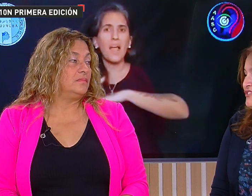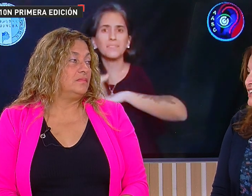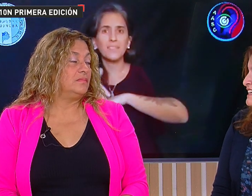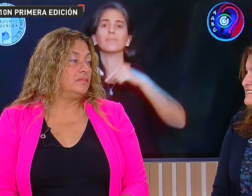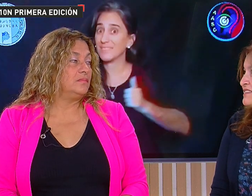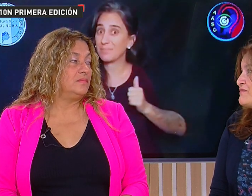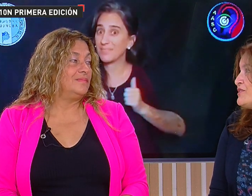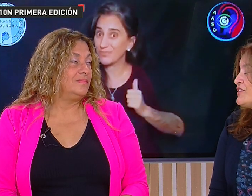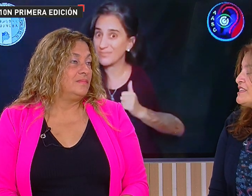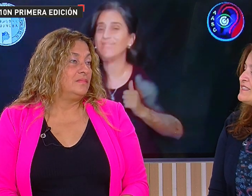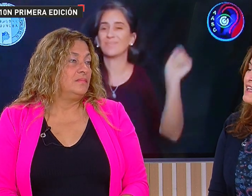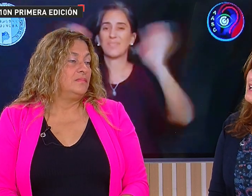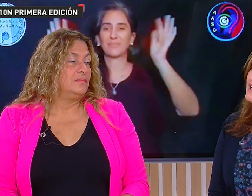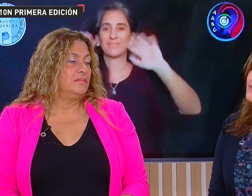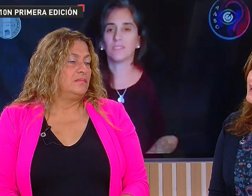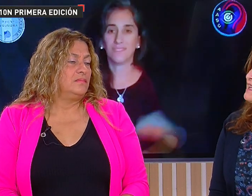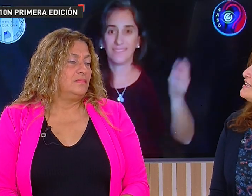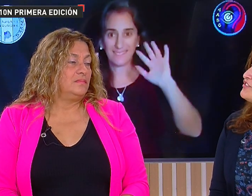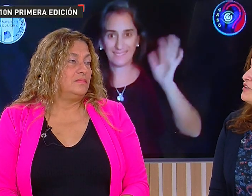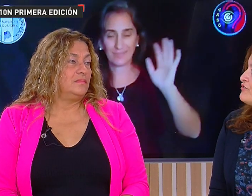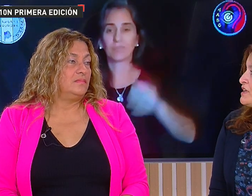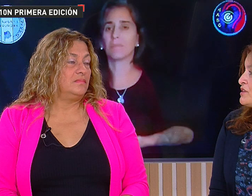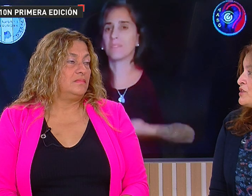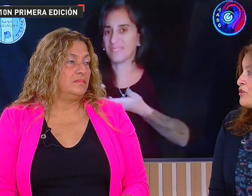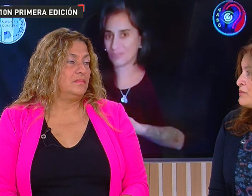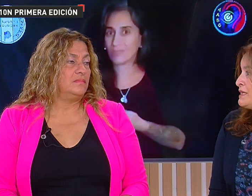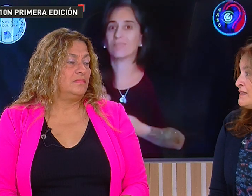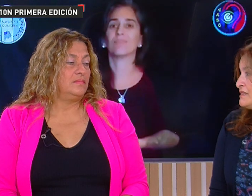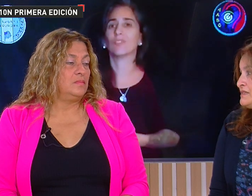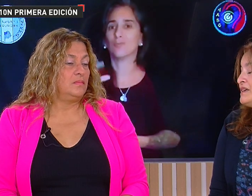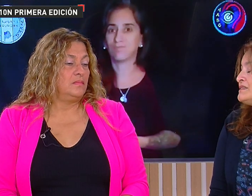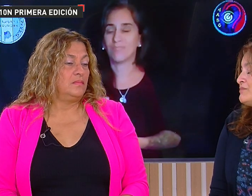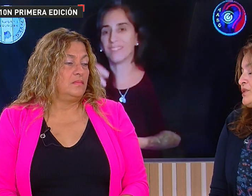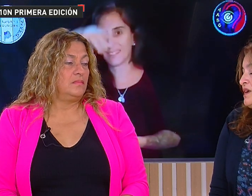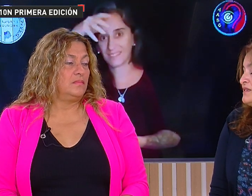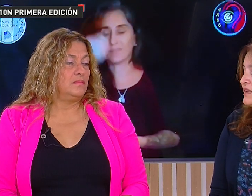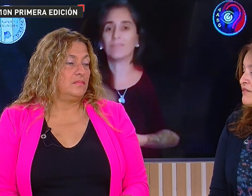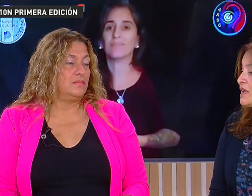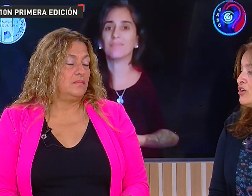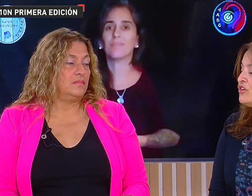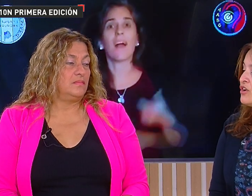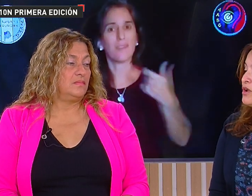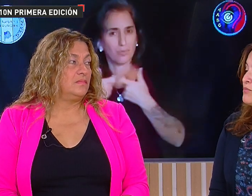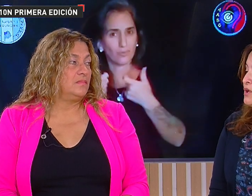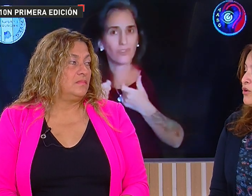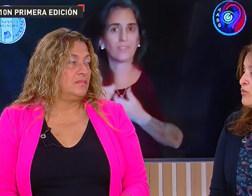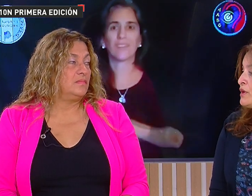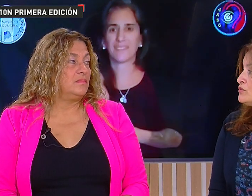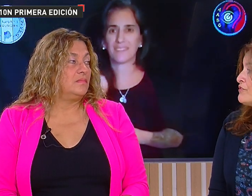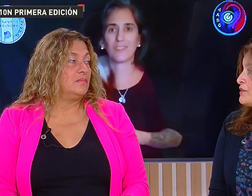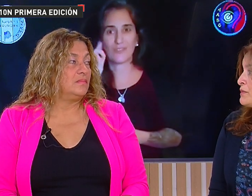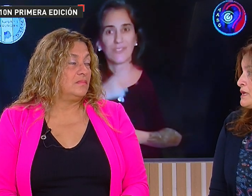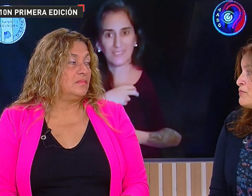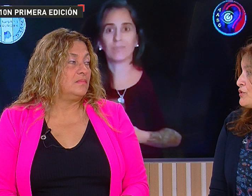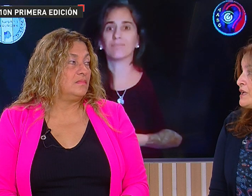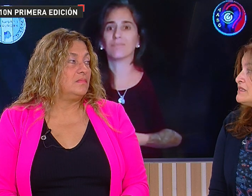fútbol, ha hecho toda clase de deportes, para que eso no le fuera ningún inconveniente, ¿sí? Él por ahí saberlo, pero como es